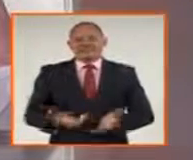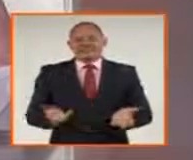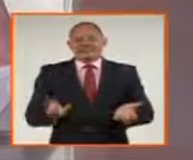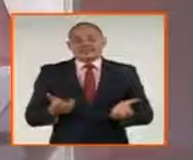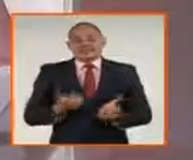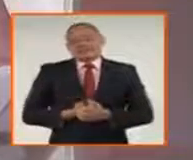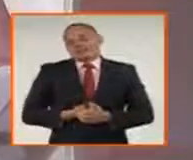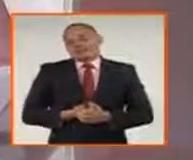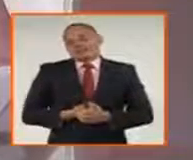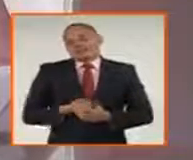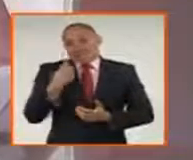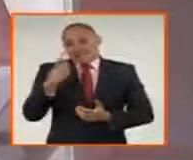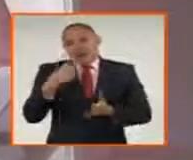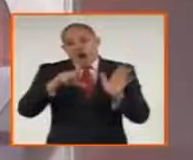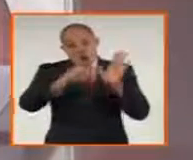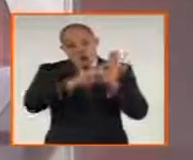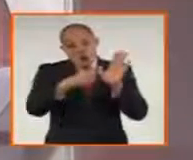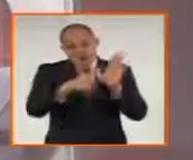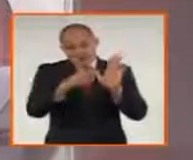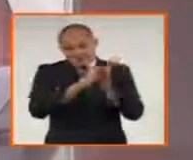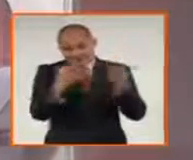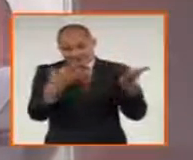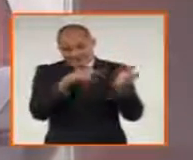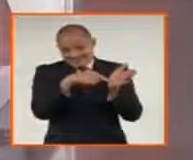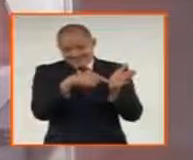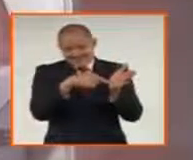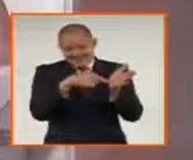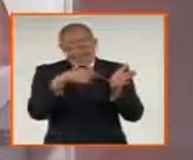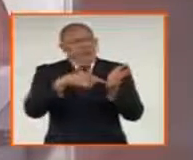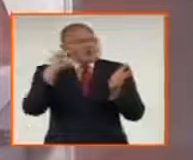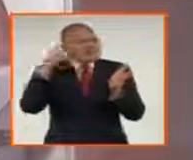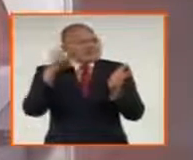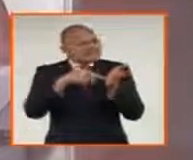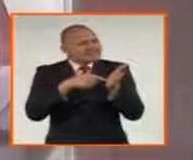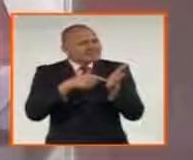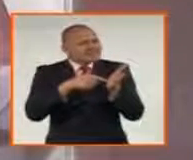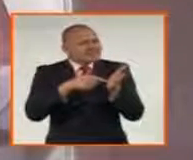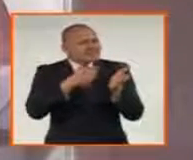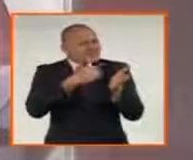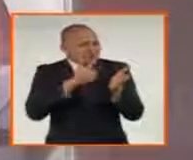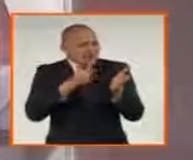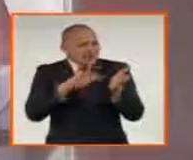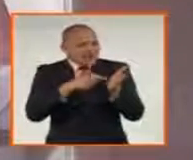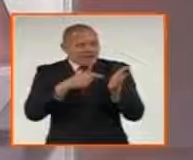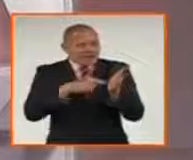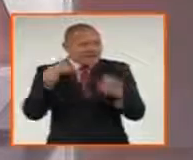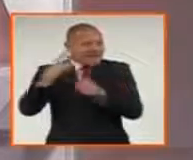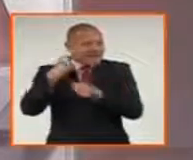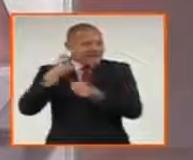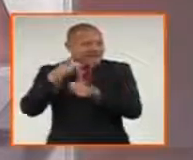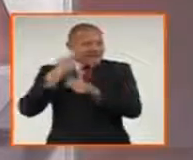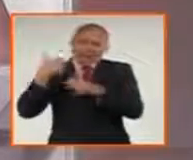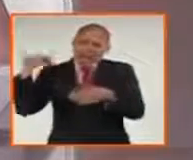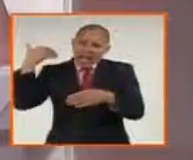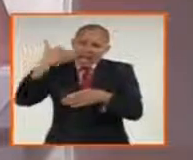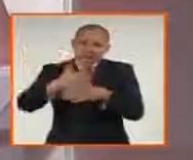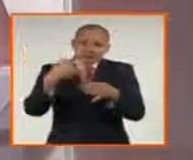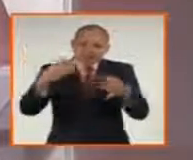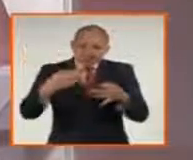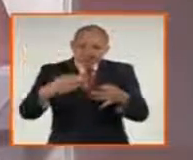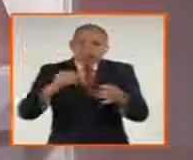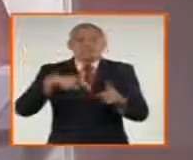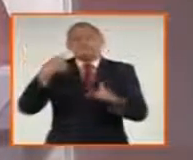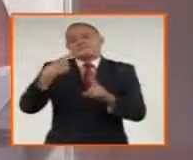resultado de un proceso donde intervienen muchos factores. Es el resultado de la